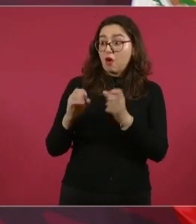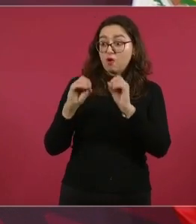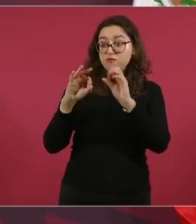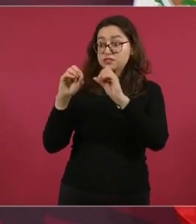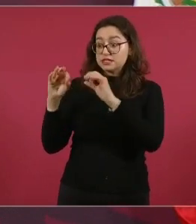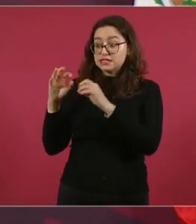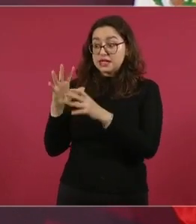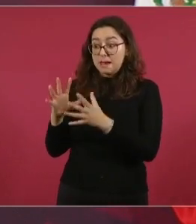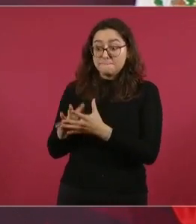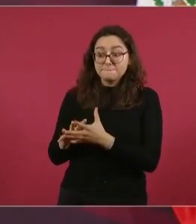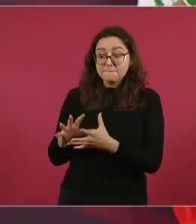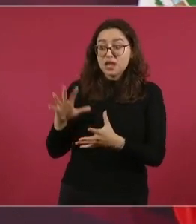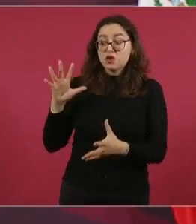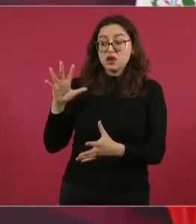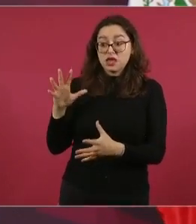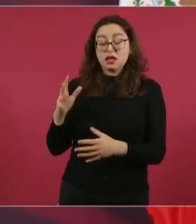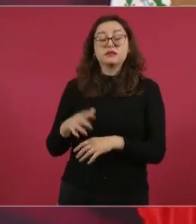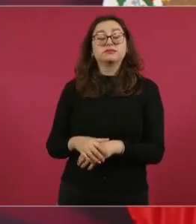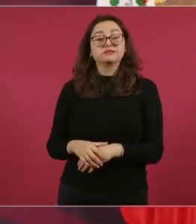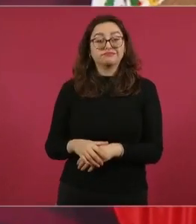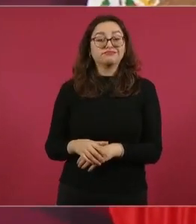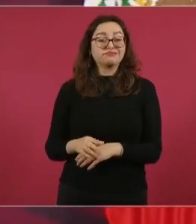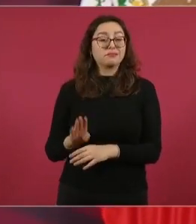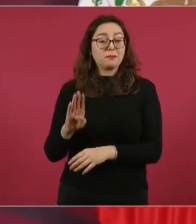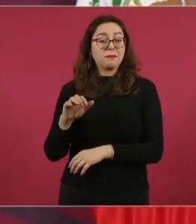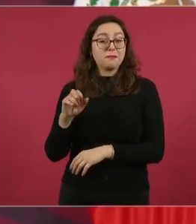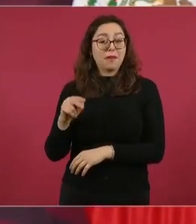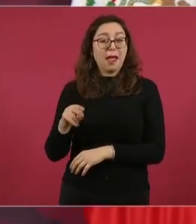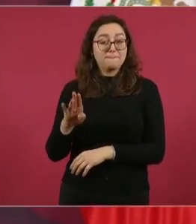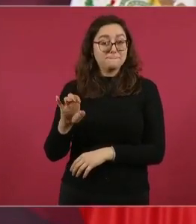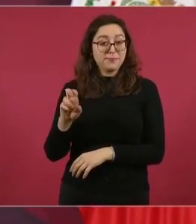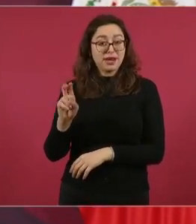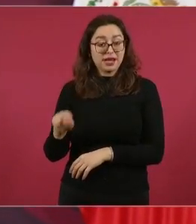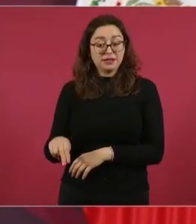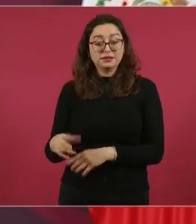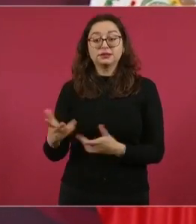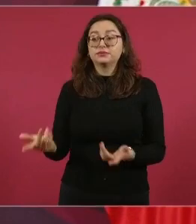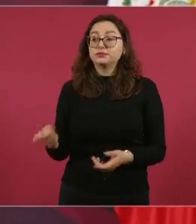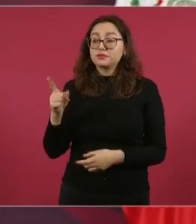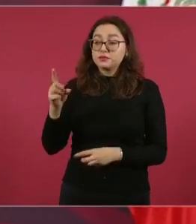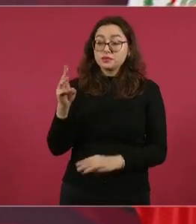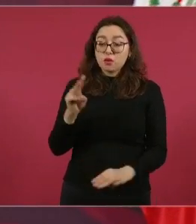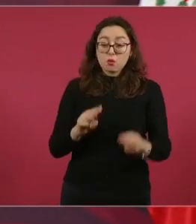Sucursales en la Sierra de Oaxaca, en la Sierra de Chihuahua,